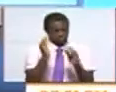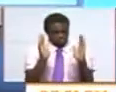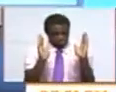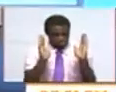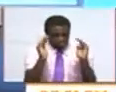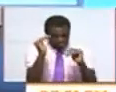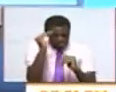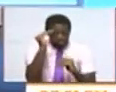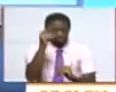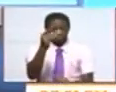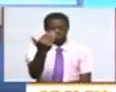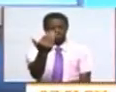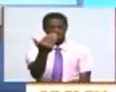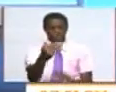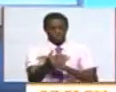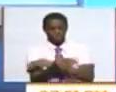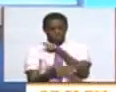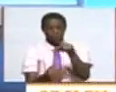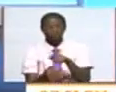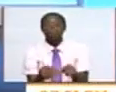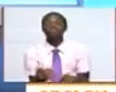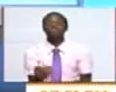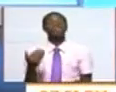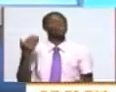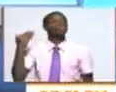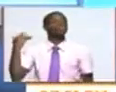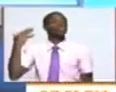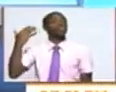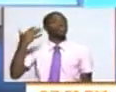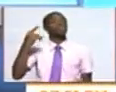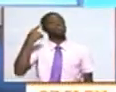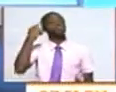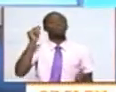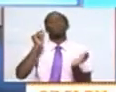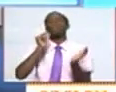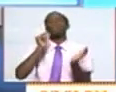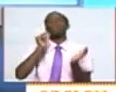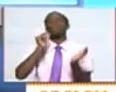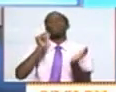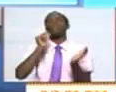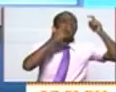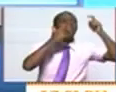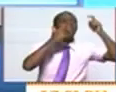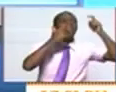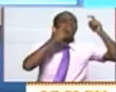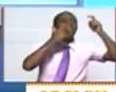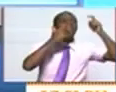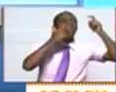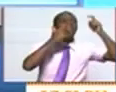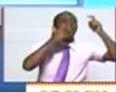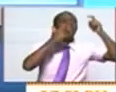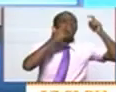Durante mucho tiempo escuchábamos a muchos, sobre todo chavistas, ¿no? Decir, aquí va a haber una intervención, aquí.